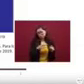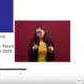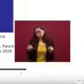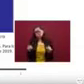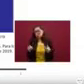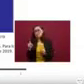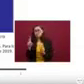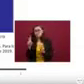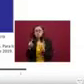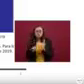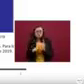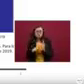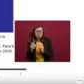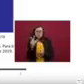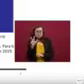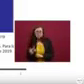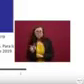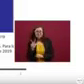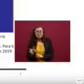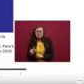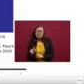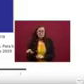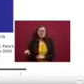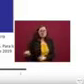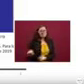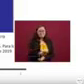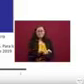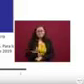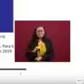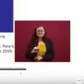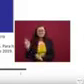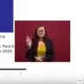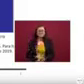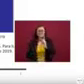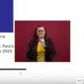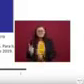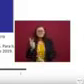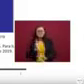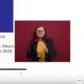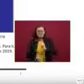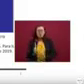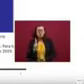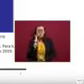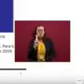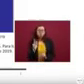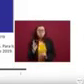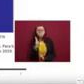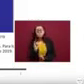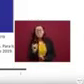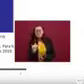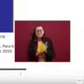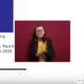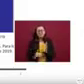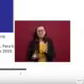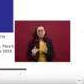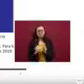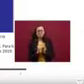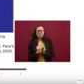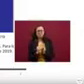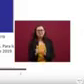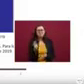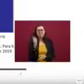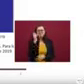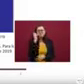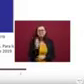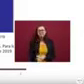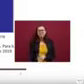eso, bueno, se nulifican muchos intereses. Y cada vez la van a ir viendo más lejos, ¿eh? Porque se va a ir consolidando precisamente toda esta inversión.